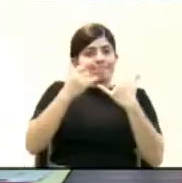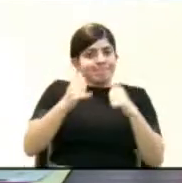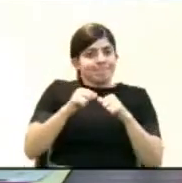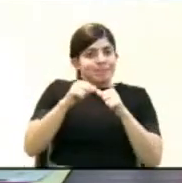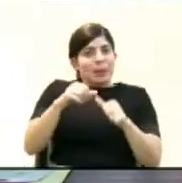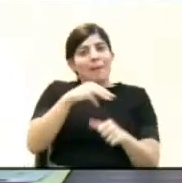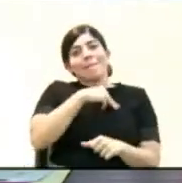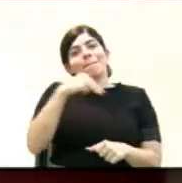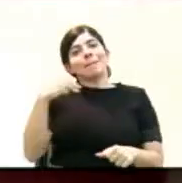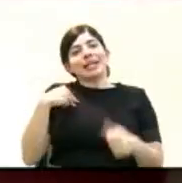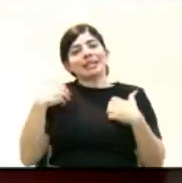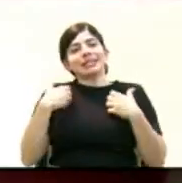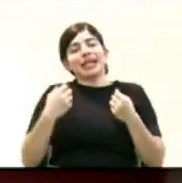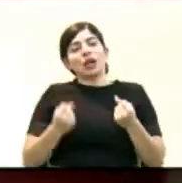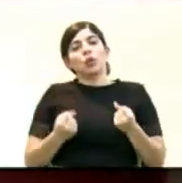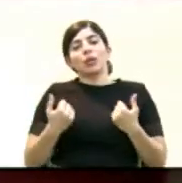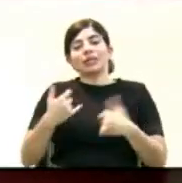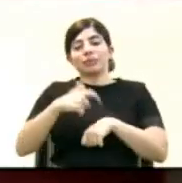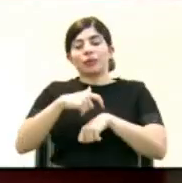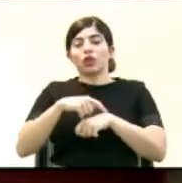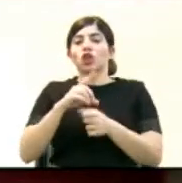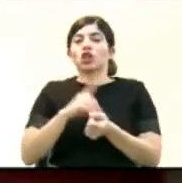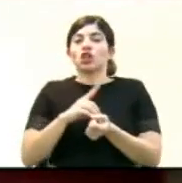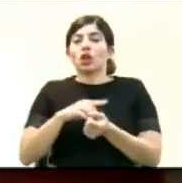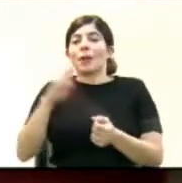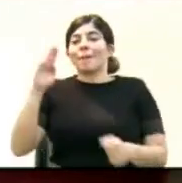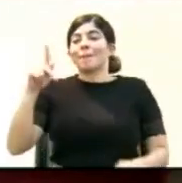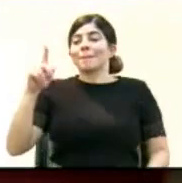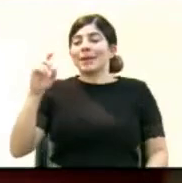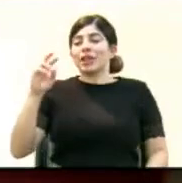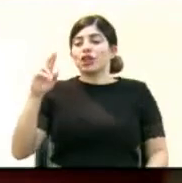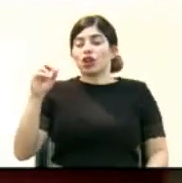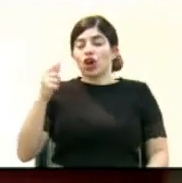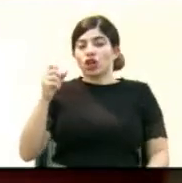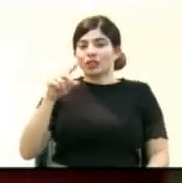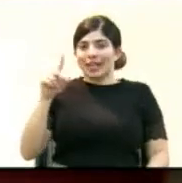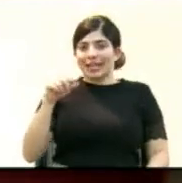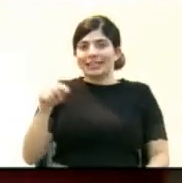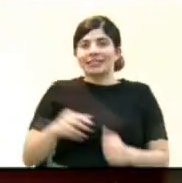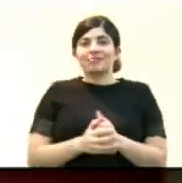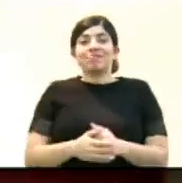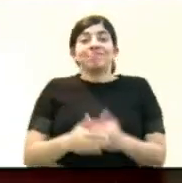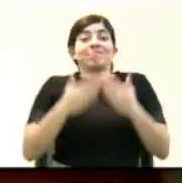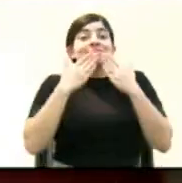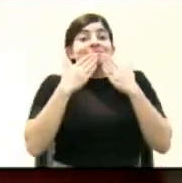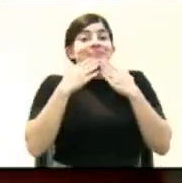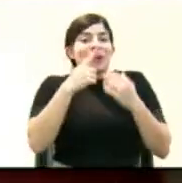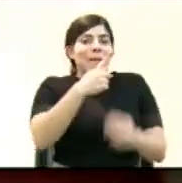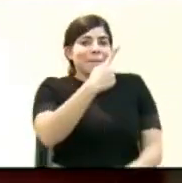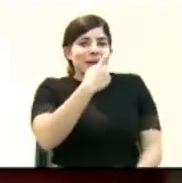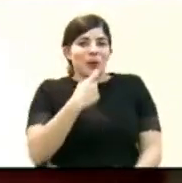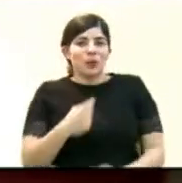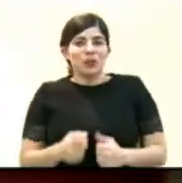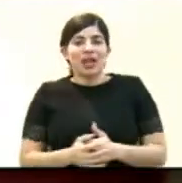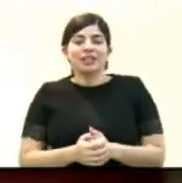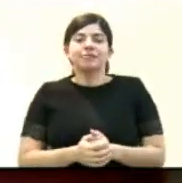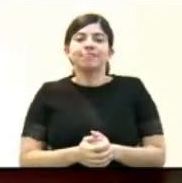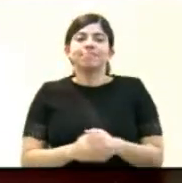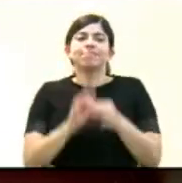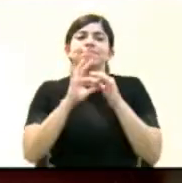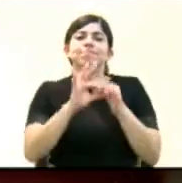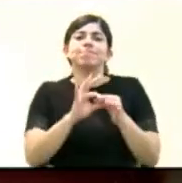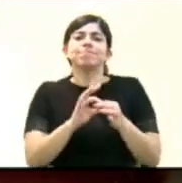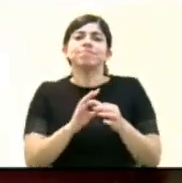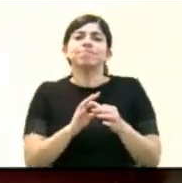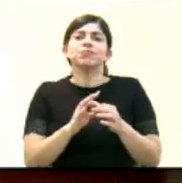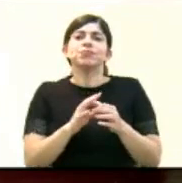con el ministro de Salud, ahí el doctor Pedro González. Muchas gracias, Alonso, por las preguntas. Con respecto a